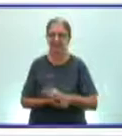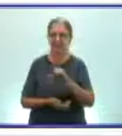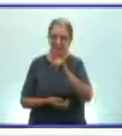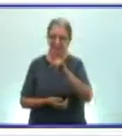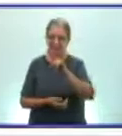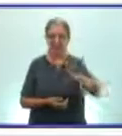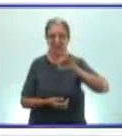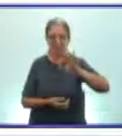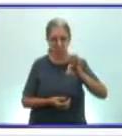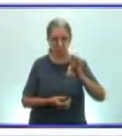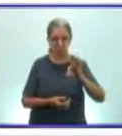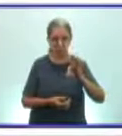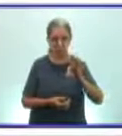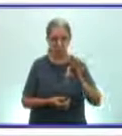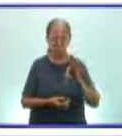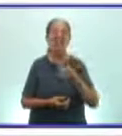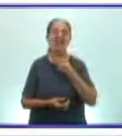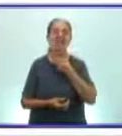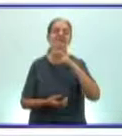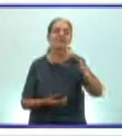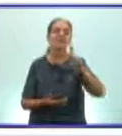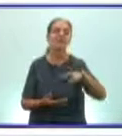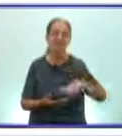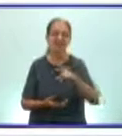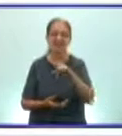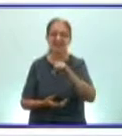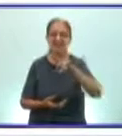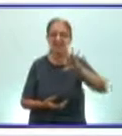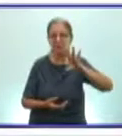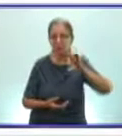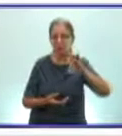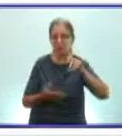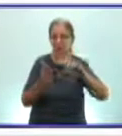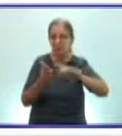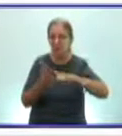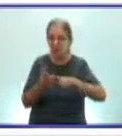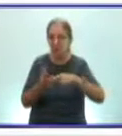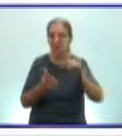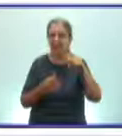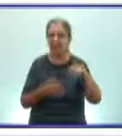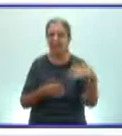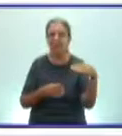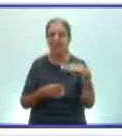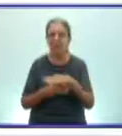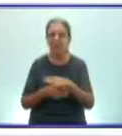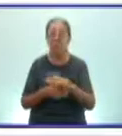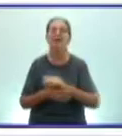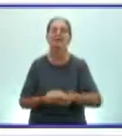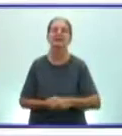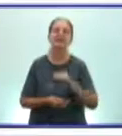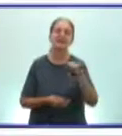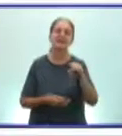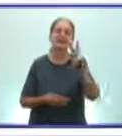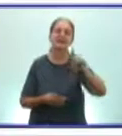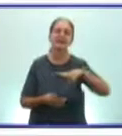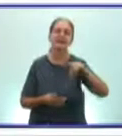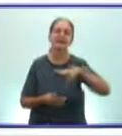la nota 18 puntos, es la moda de estos